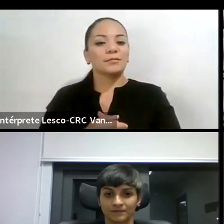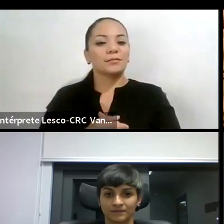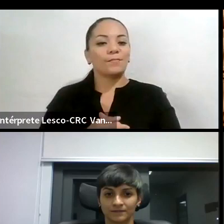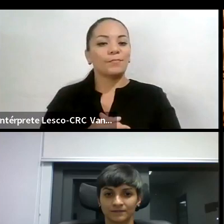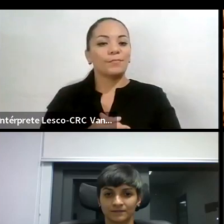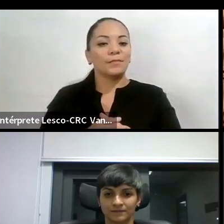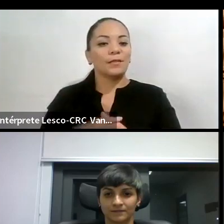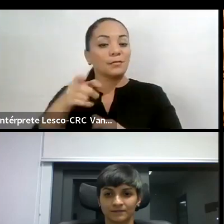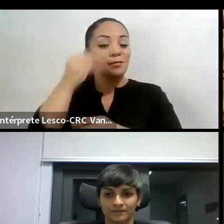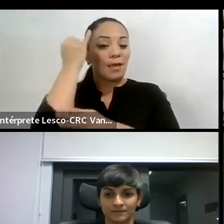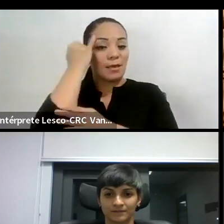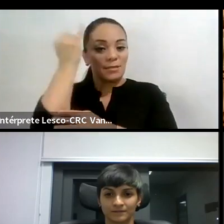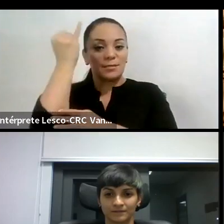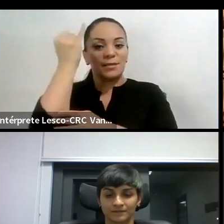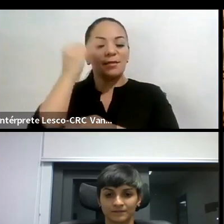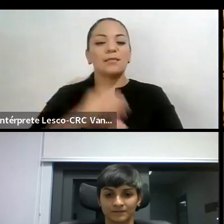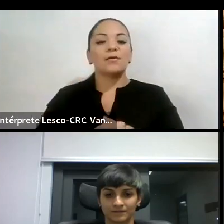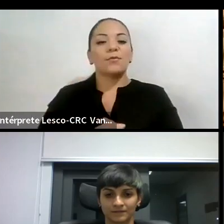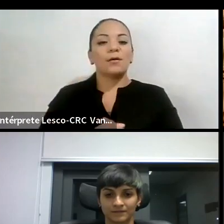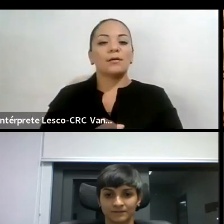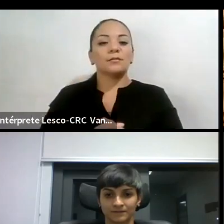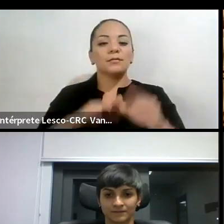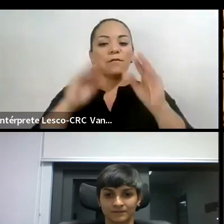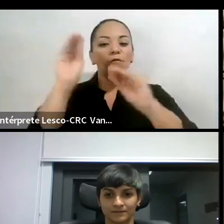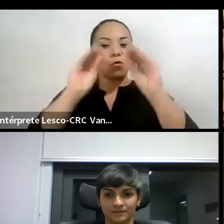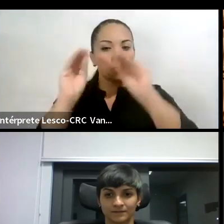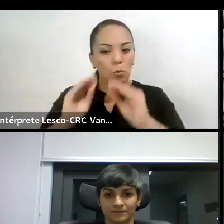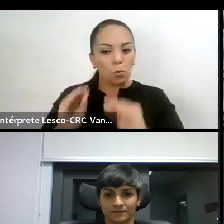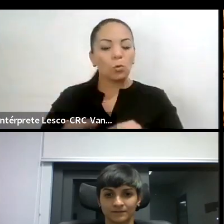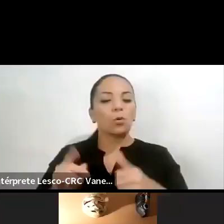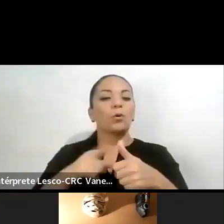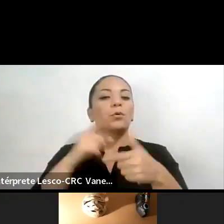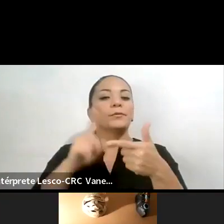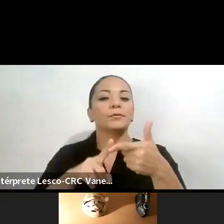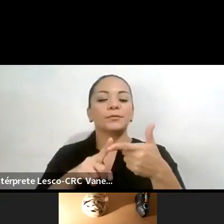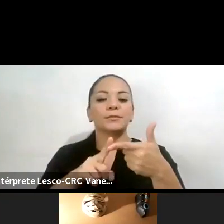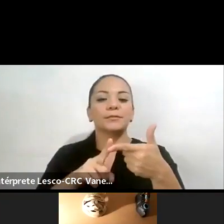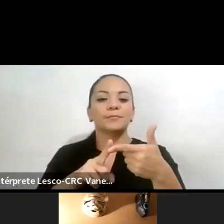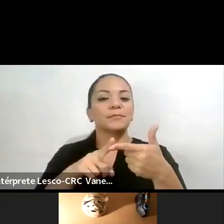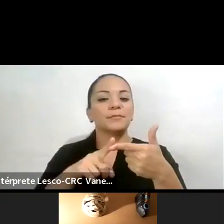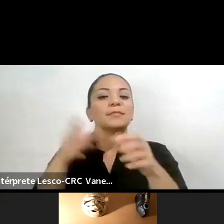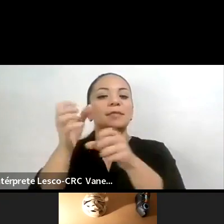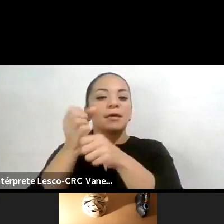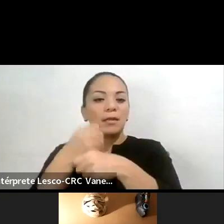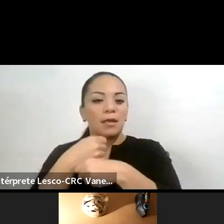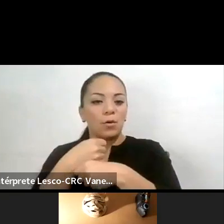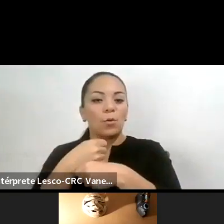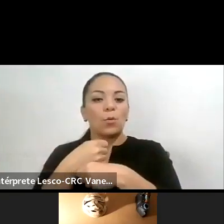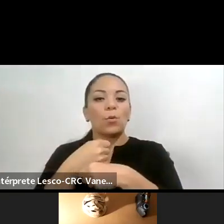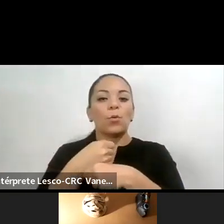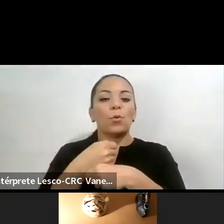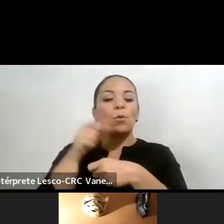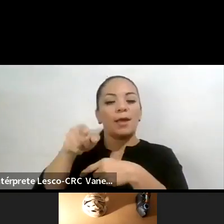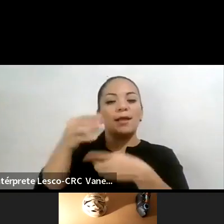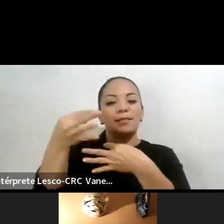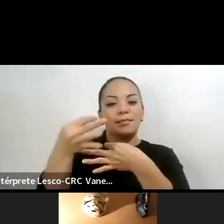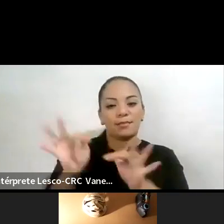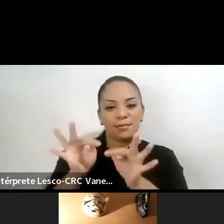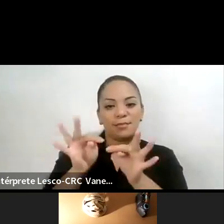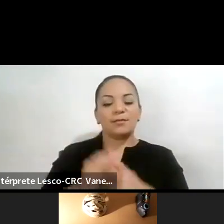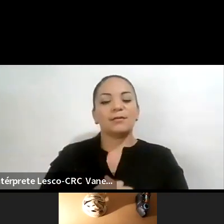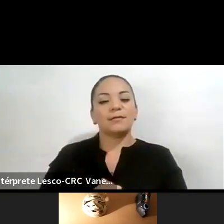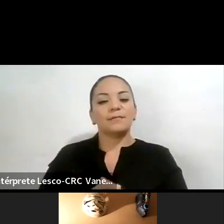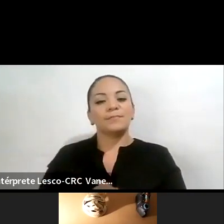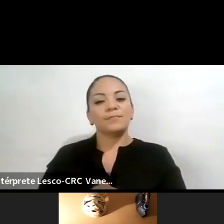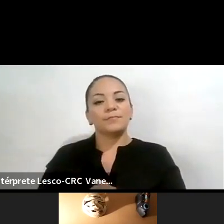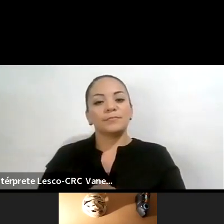que esta iniciativa se formuló, se creó en el taller a partir de